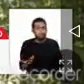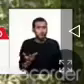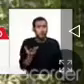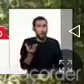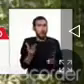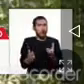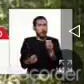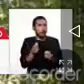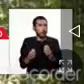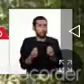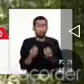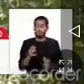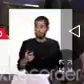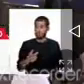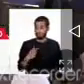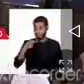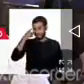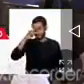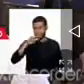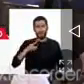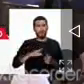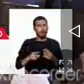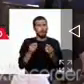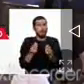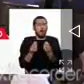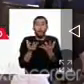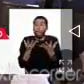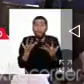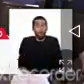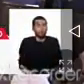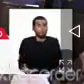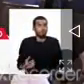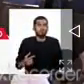¿cómo? No voy a decir cómo decimos los mexicanos, pero ¿cómo?